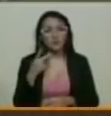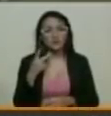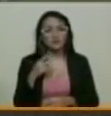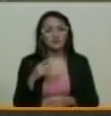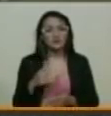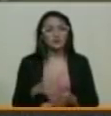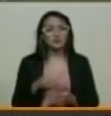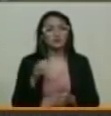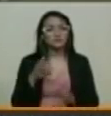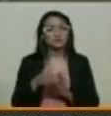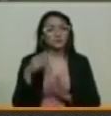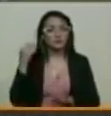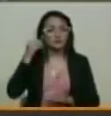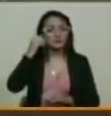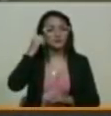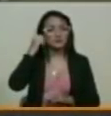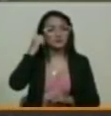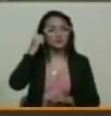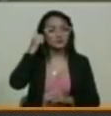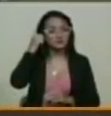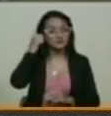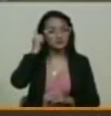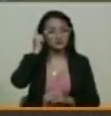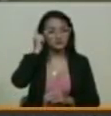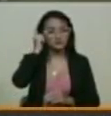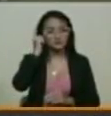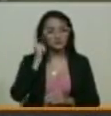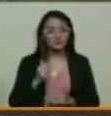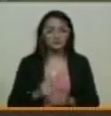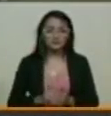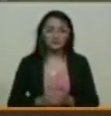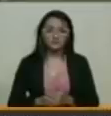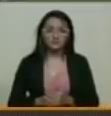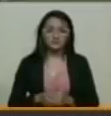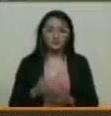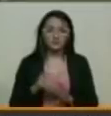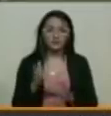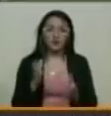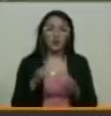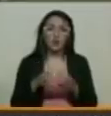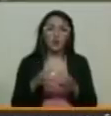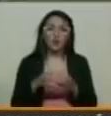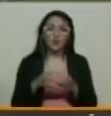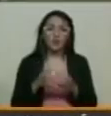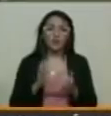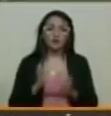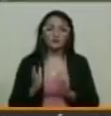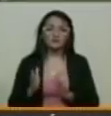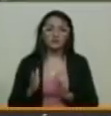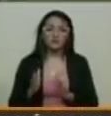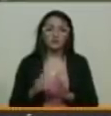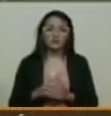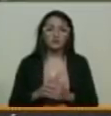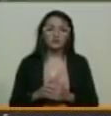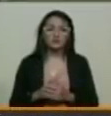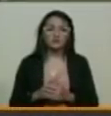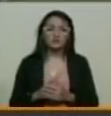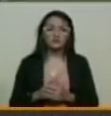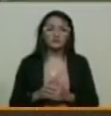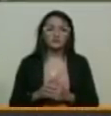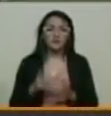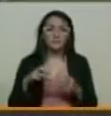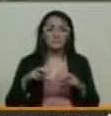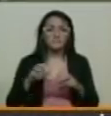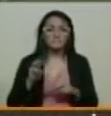posición finalmente del Consejo Nacional Electoral con respecto a estas organizaciones que se identificaron en un principio como la Mesa de la